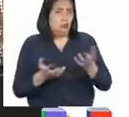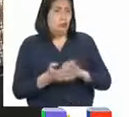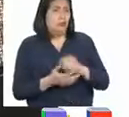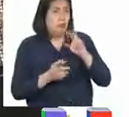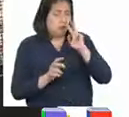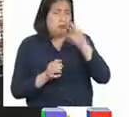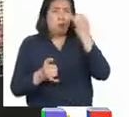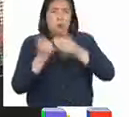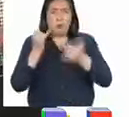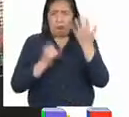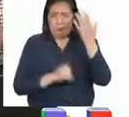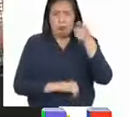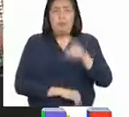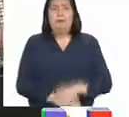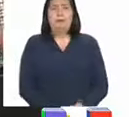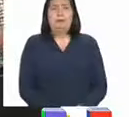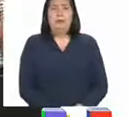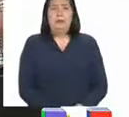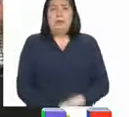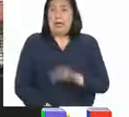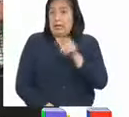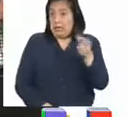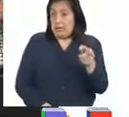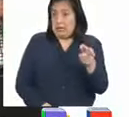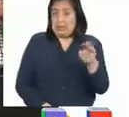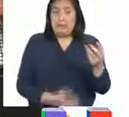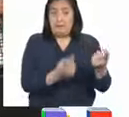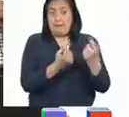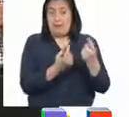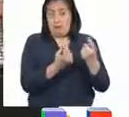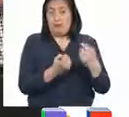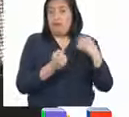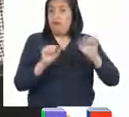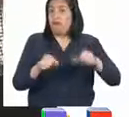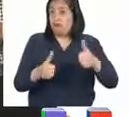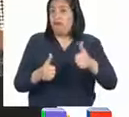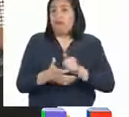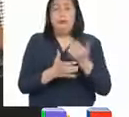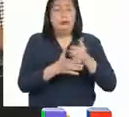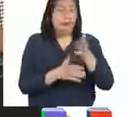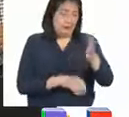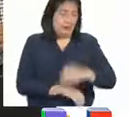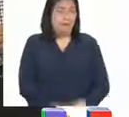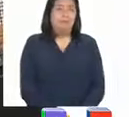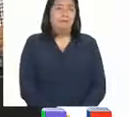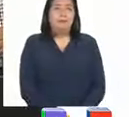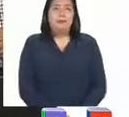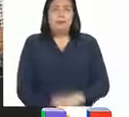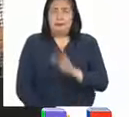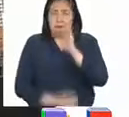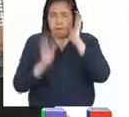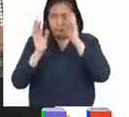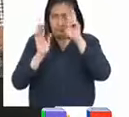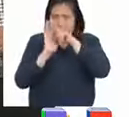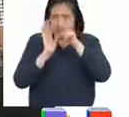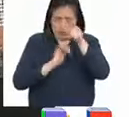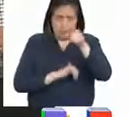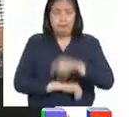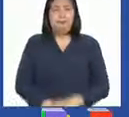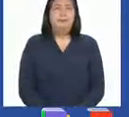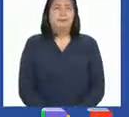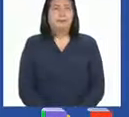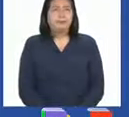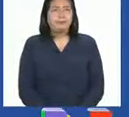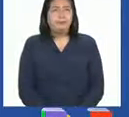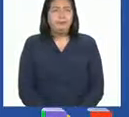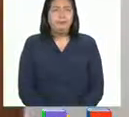nuestro último programa. Arturo tiene preguntas interesantes que compartirnos. Vamos a ver el video.